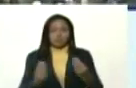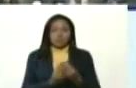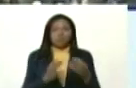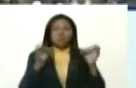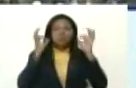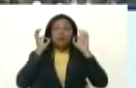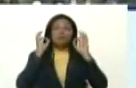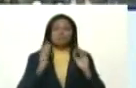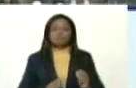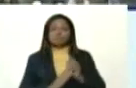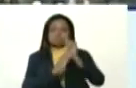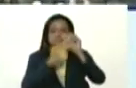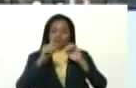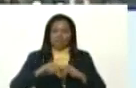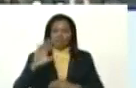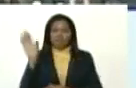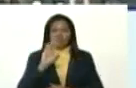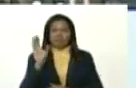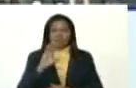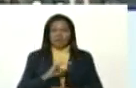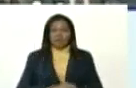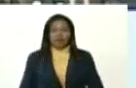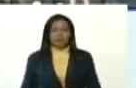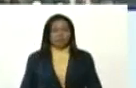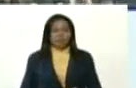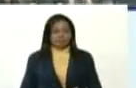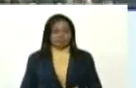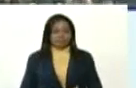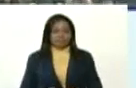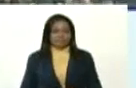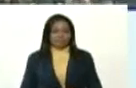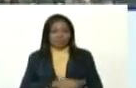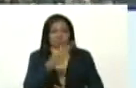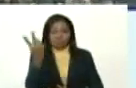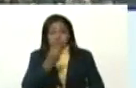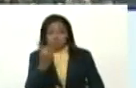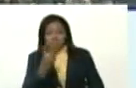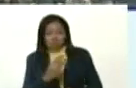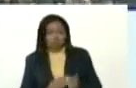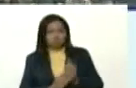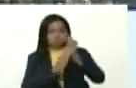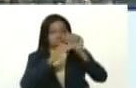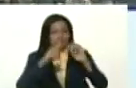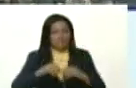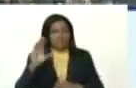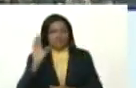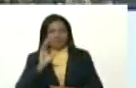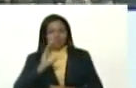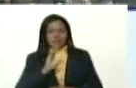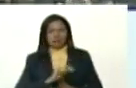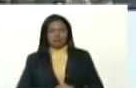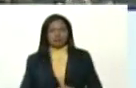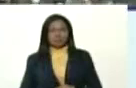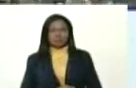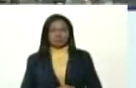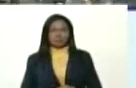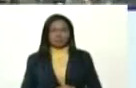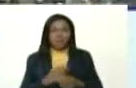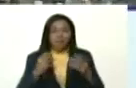Faría, gobierna en Caracas. Yo quiero que ustedes dos gobiernen, Darío, al